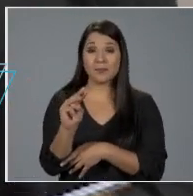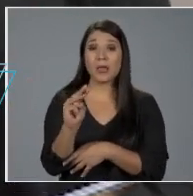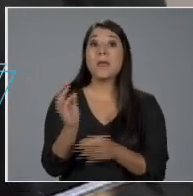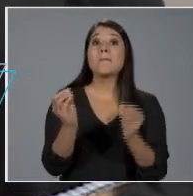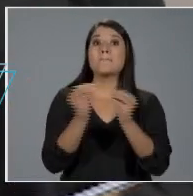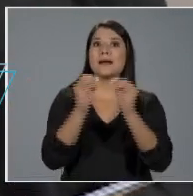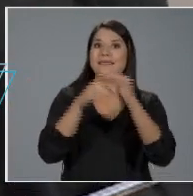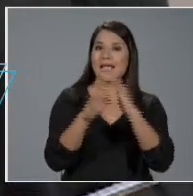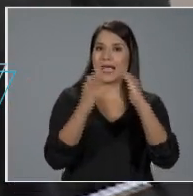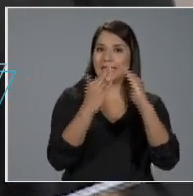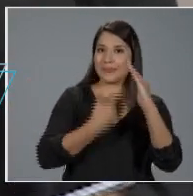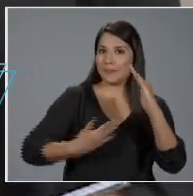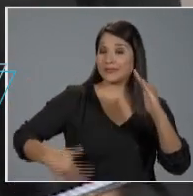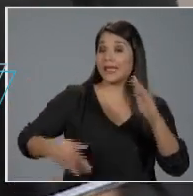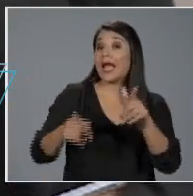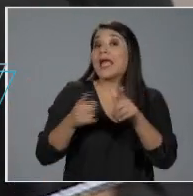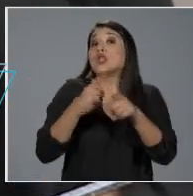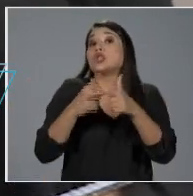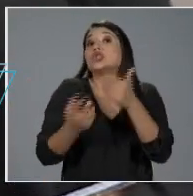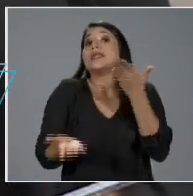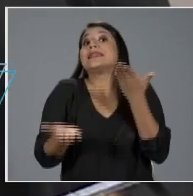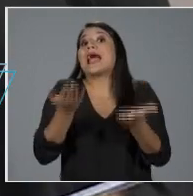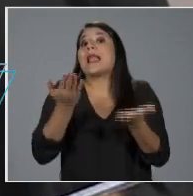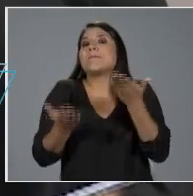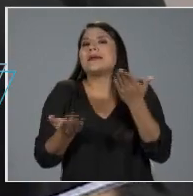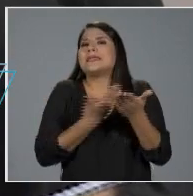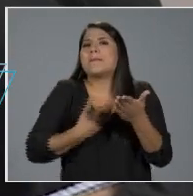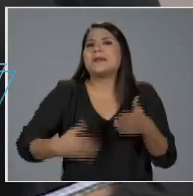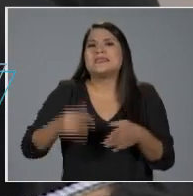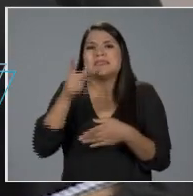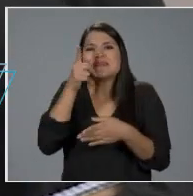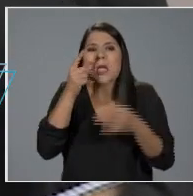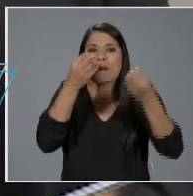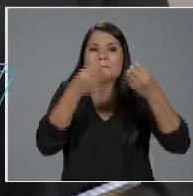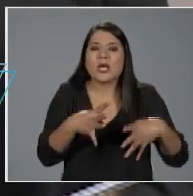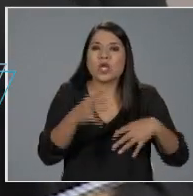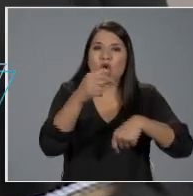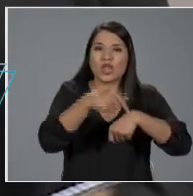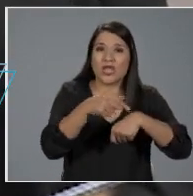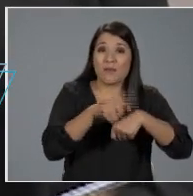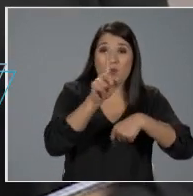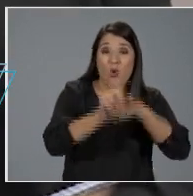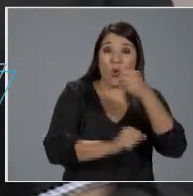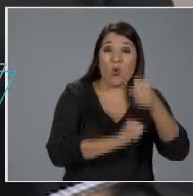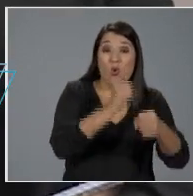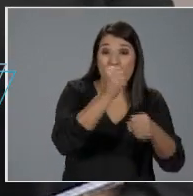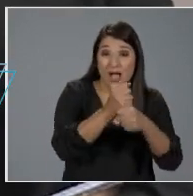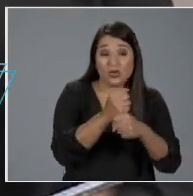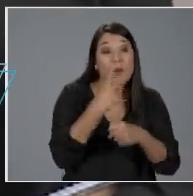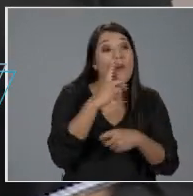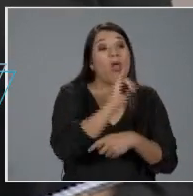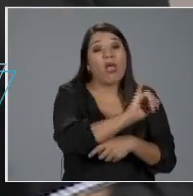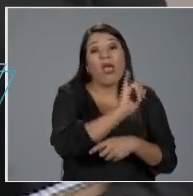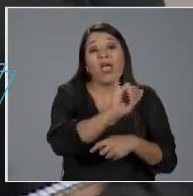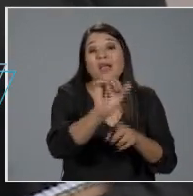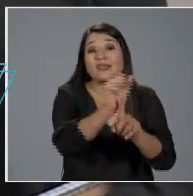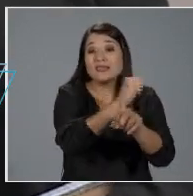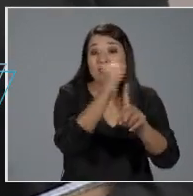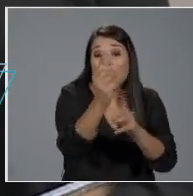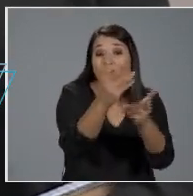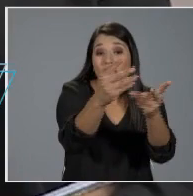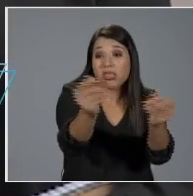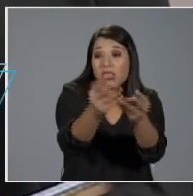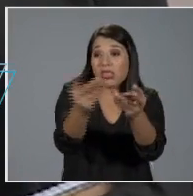Casa Presidencial. Entonces tal vez Luis Guillermo ese primer año lo desperdició en este tipo de situaciones, apagando